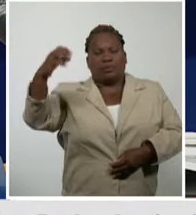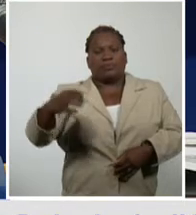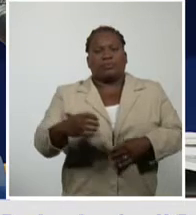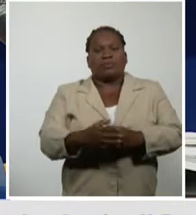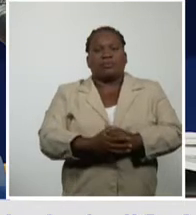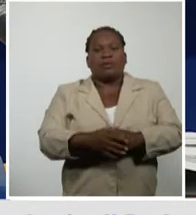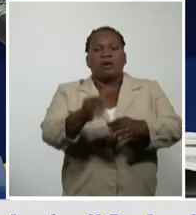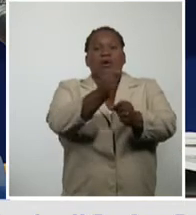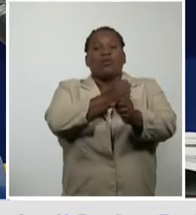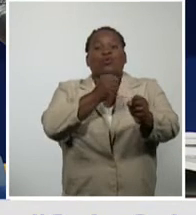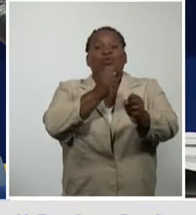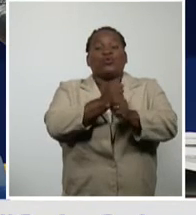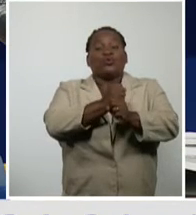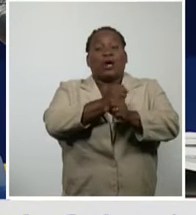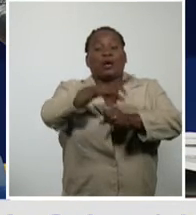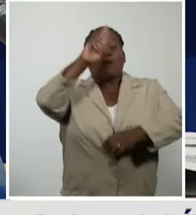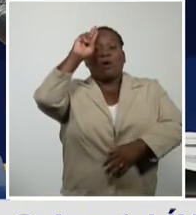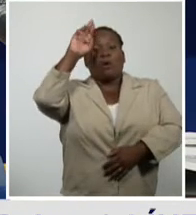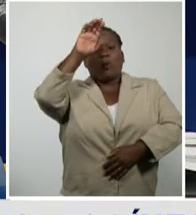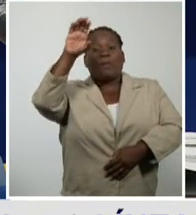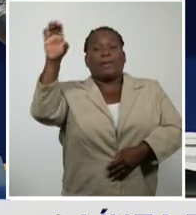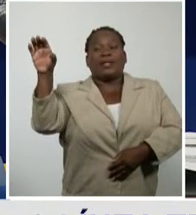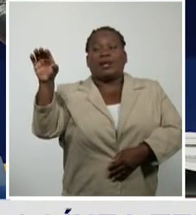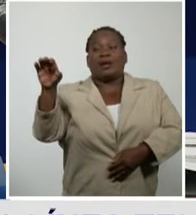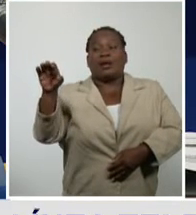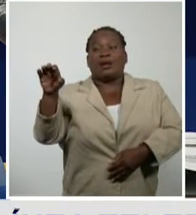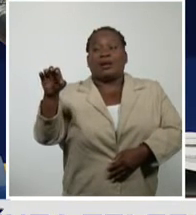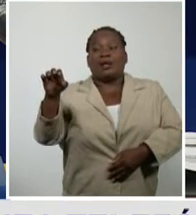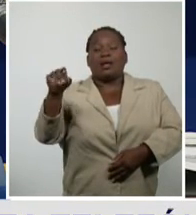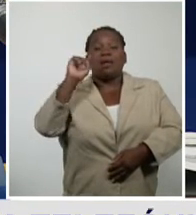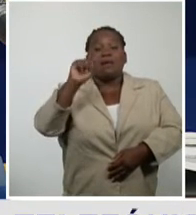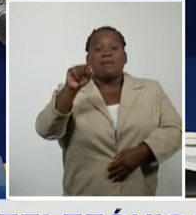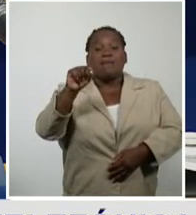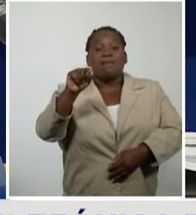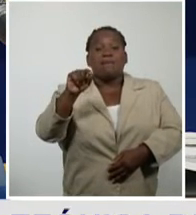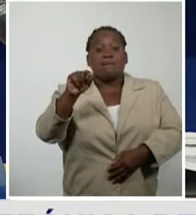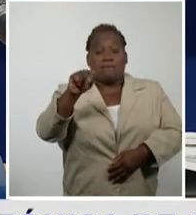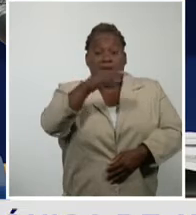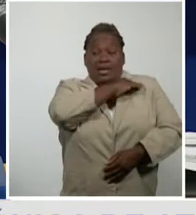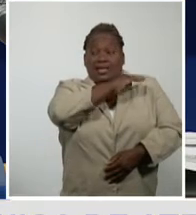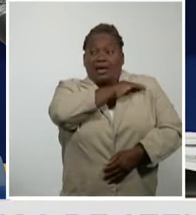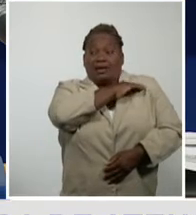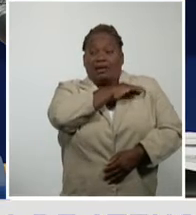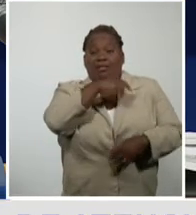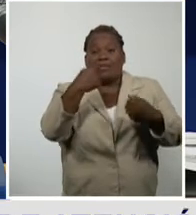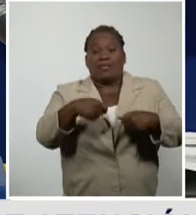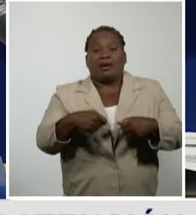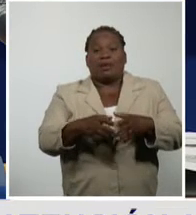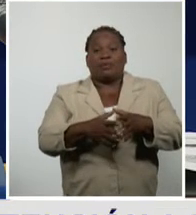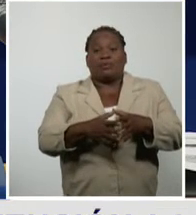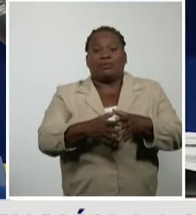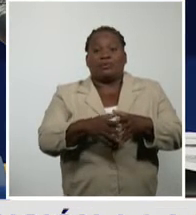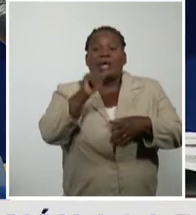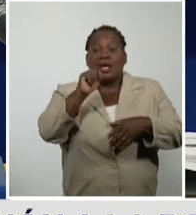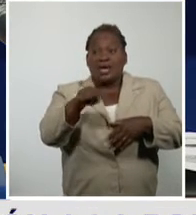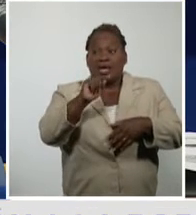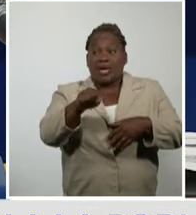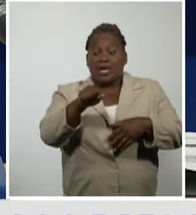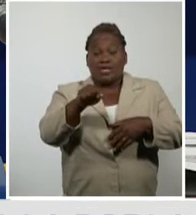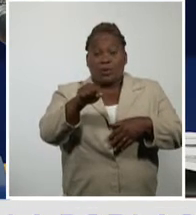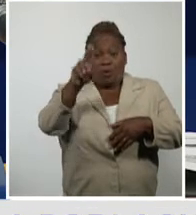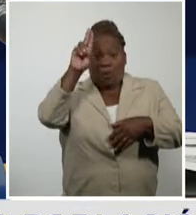utilizar hospitales militares, pero son hospitales que están dedicados a esta actividad. En esos hospitales, a no ser una